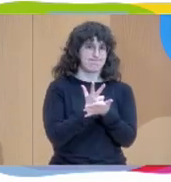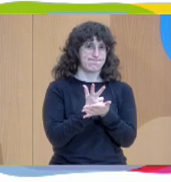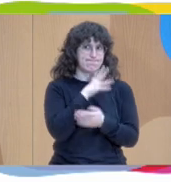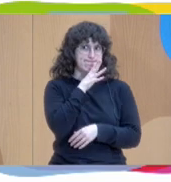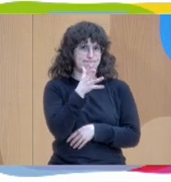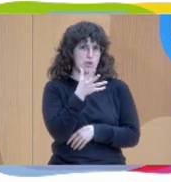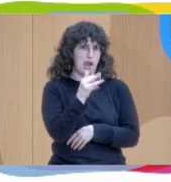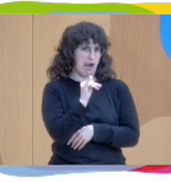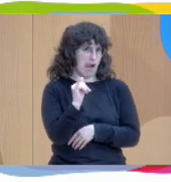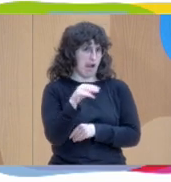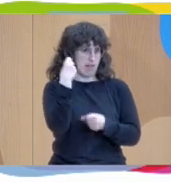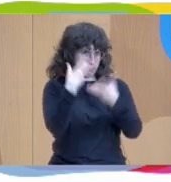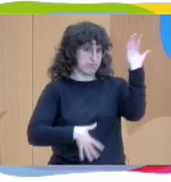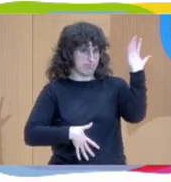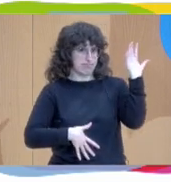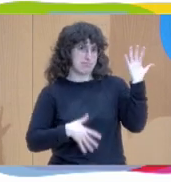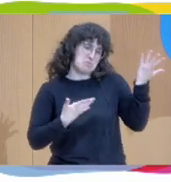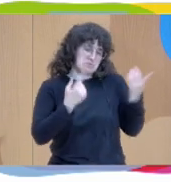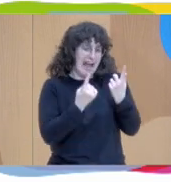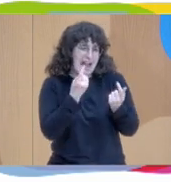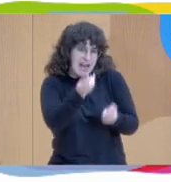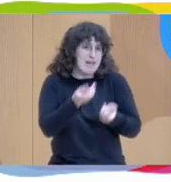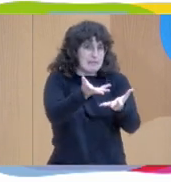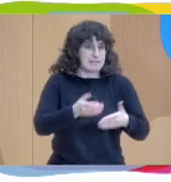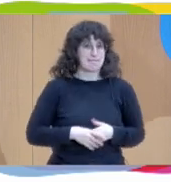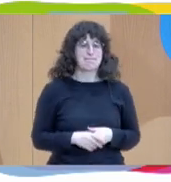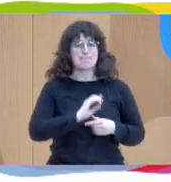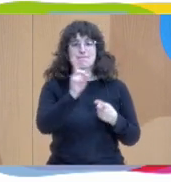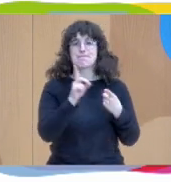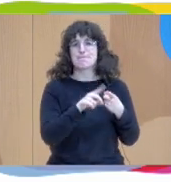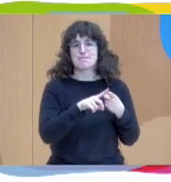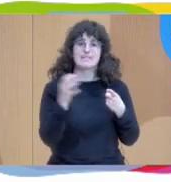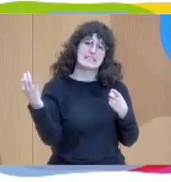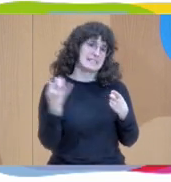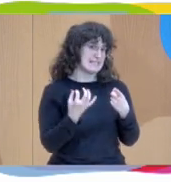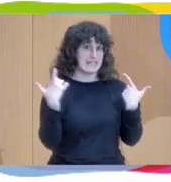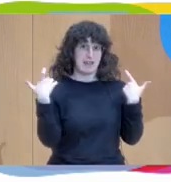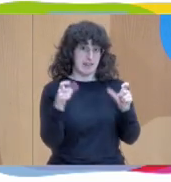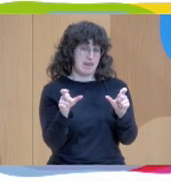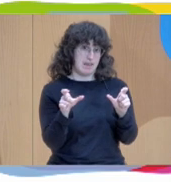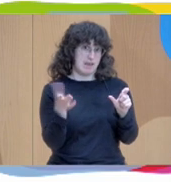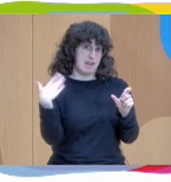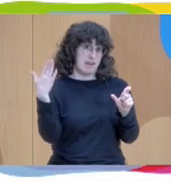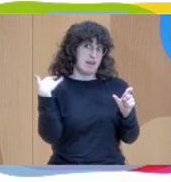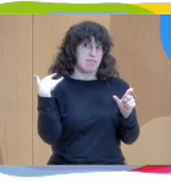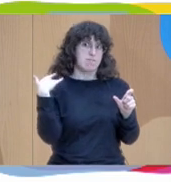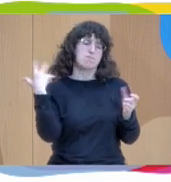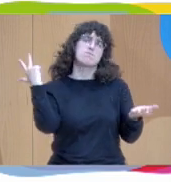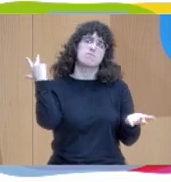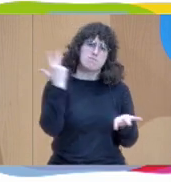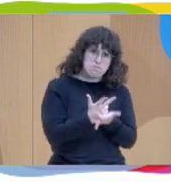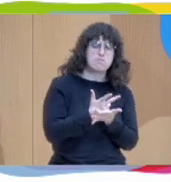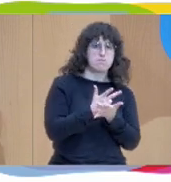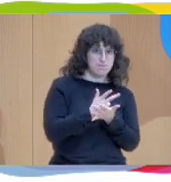a permitir Bueno pues nombrar alguna de ellas la primera de ellas es que el departamento había hecho una apuesta decidida por el